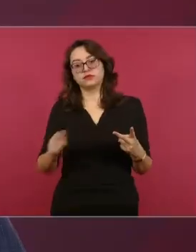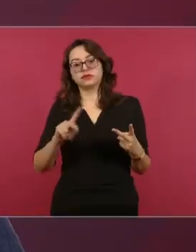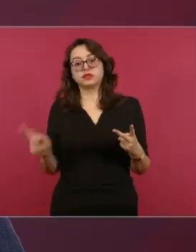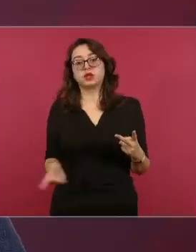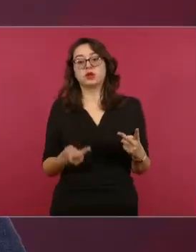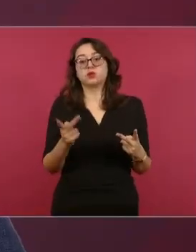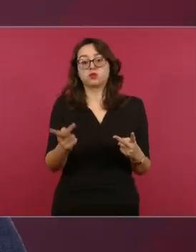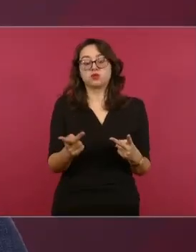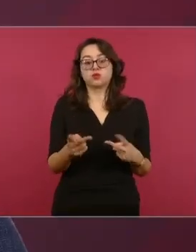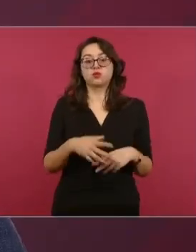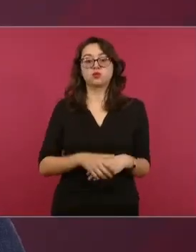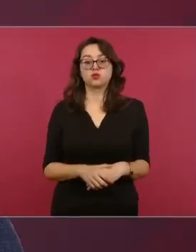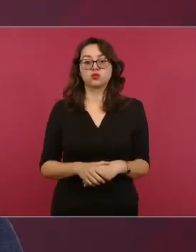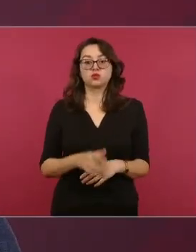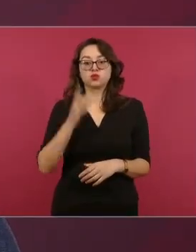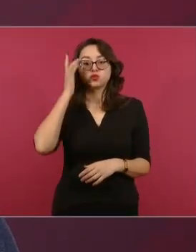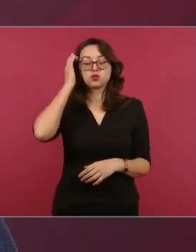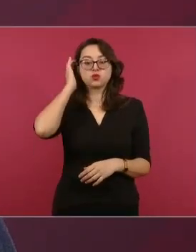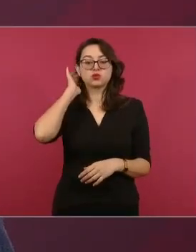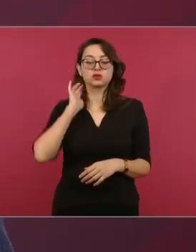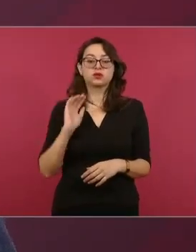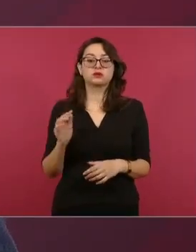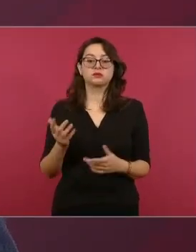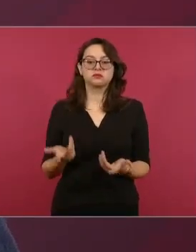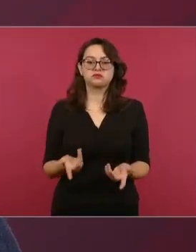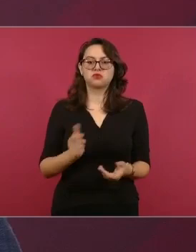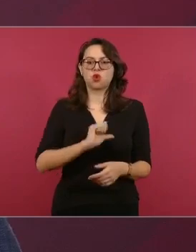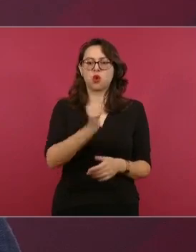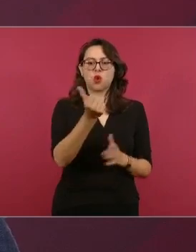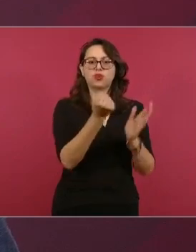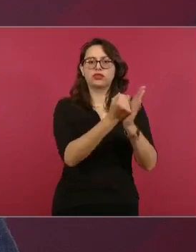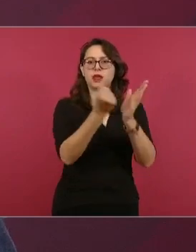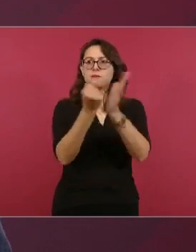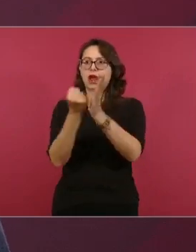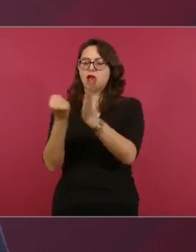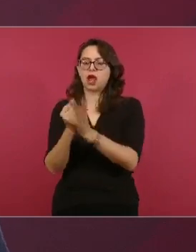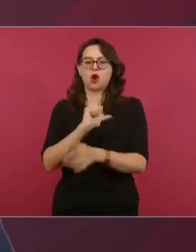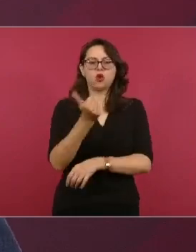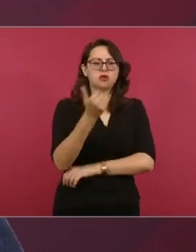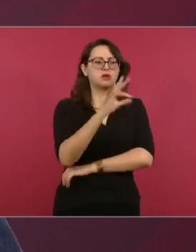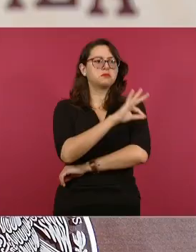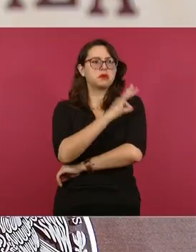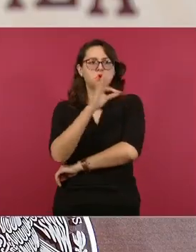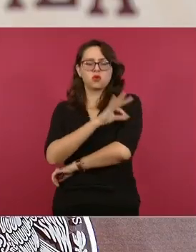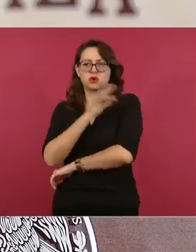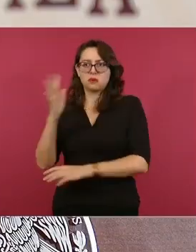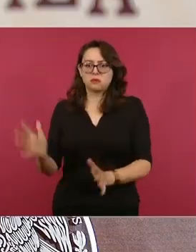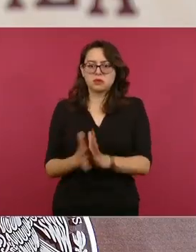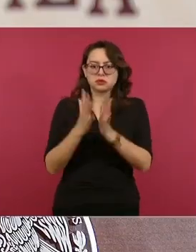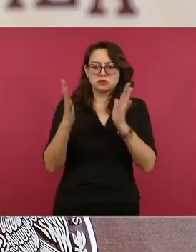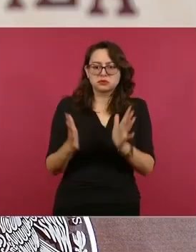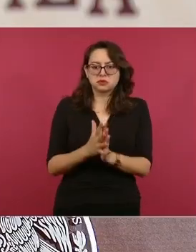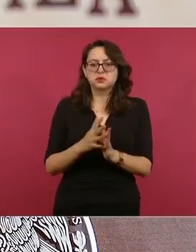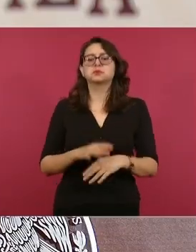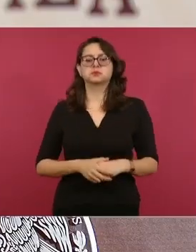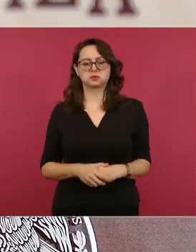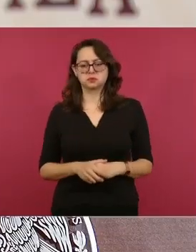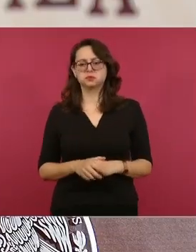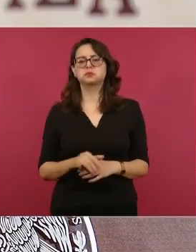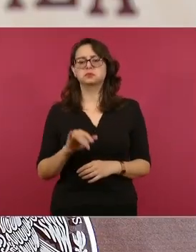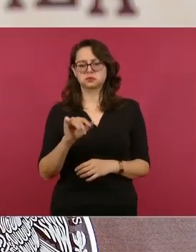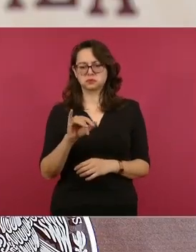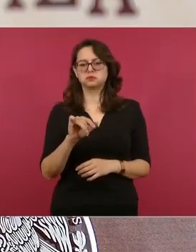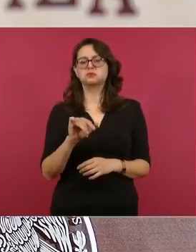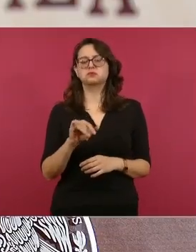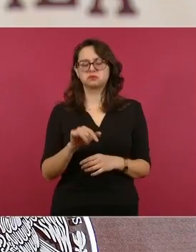precisamente si van a participar otras firmas, otro tipo de vacunas. Sí, es posible. No